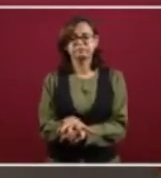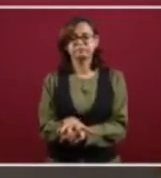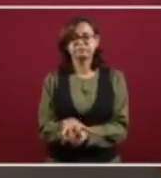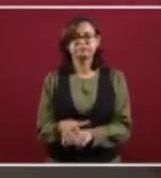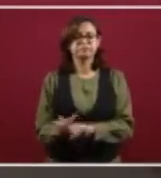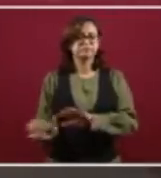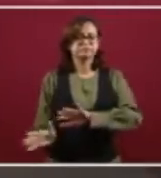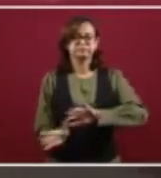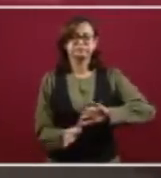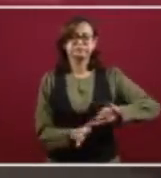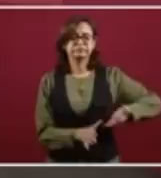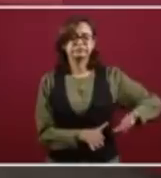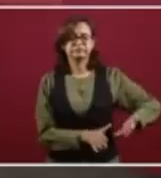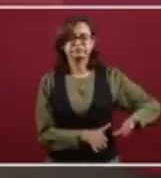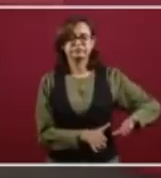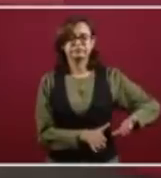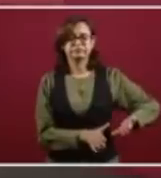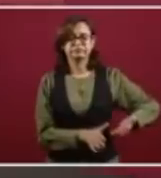relegado,